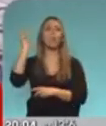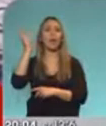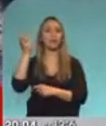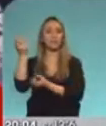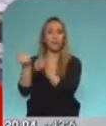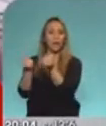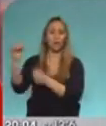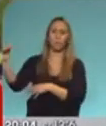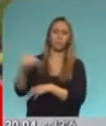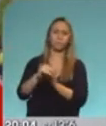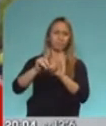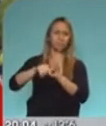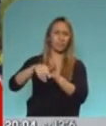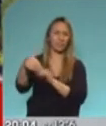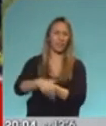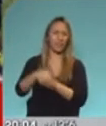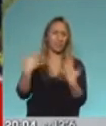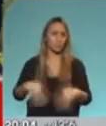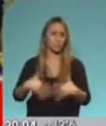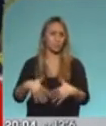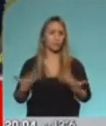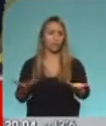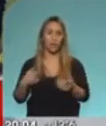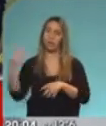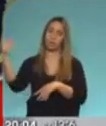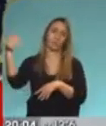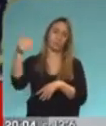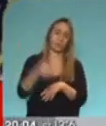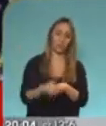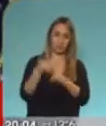se tardó mucho en llegar hasta aquí, hasta el lugar.